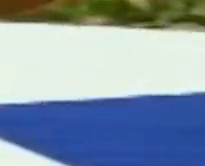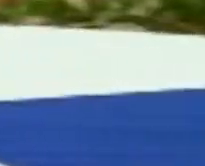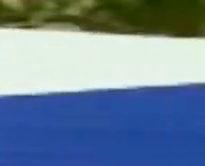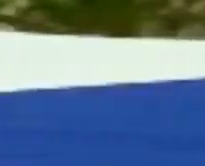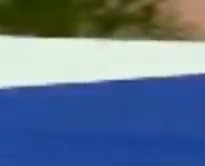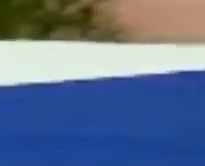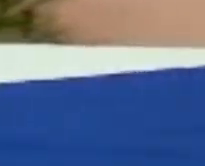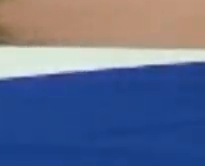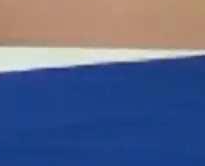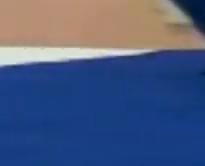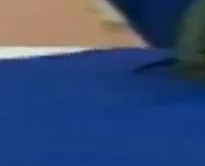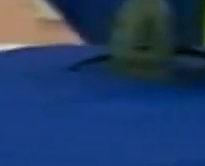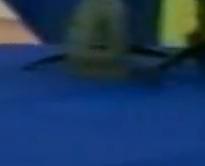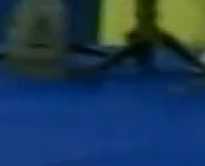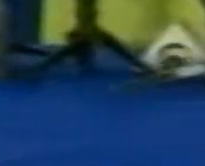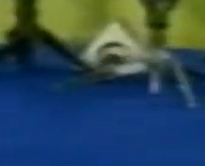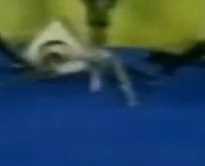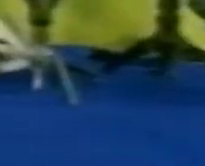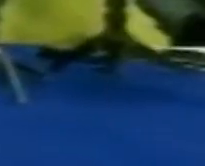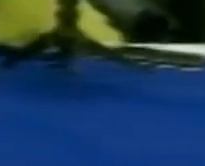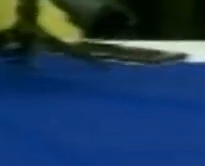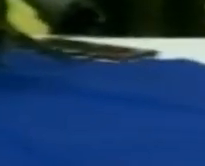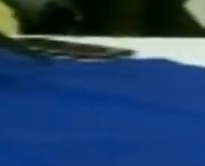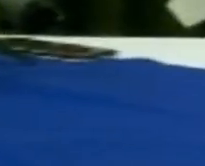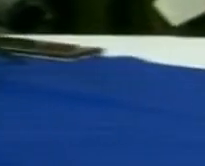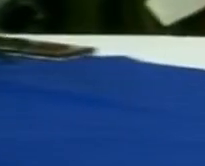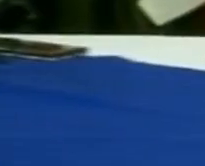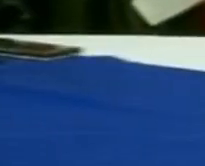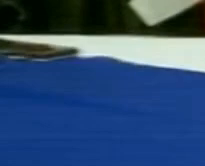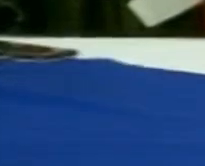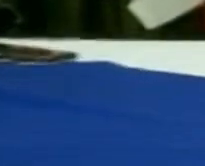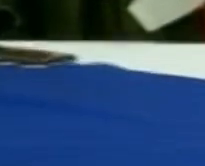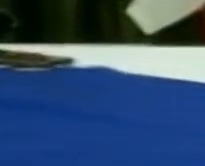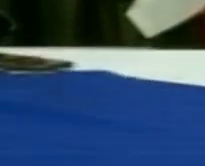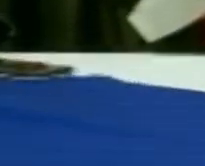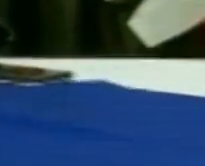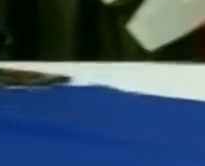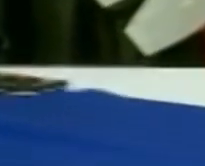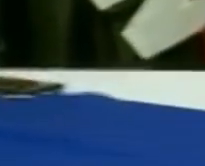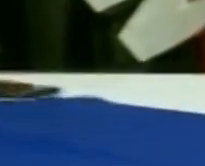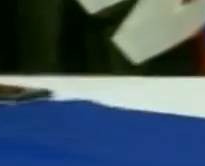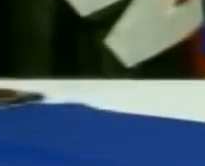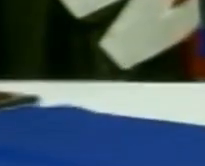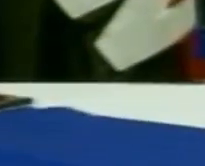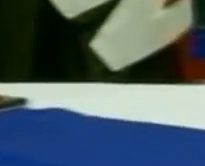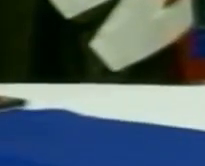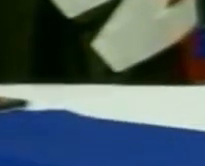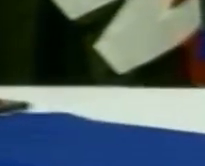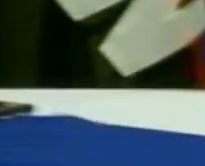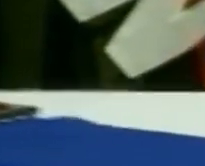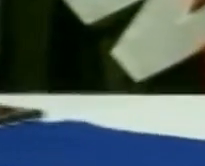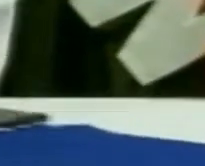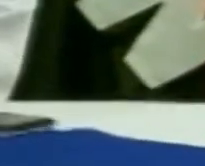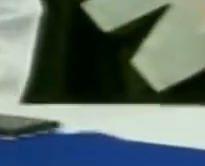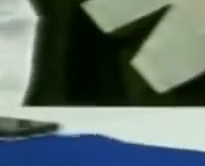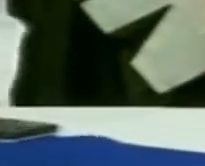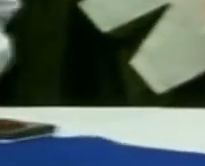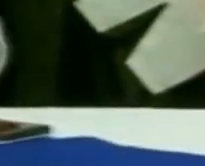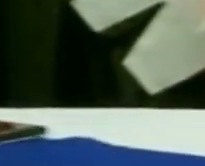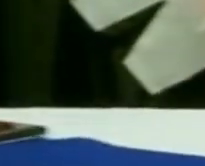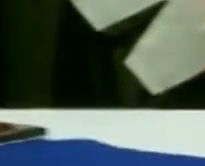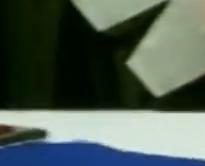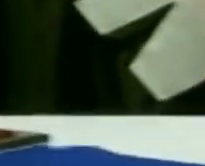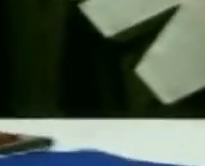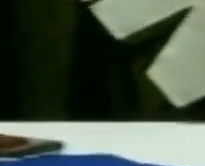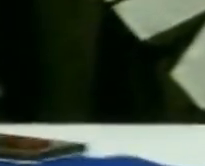Carlos Sáenz, desde Mitra se trajo un informe sobre la situación de COVID-19 en nuestro país. Escuchemos al doctor Carlos Sáenz, secretario